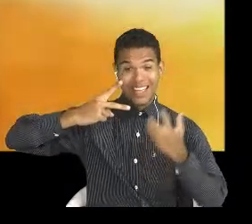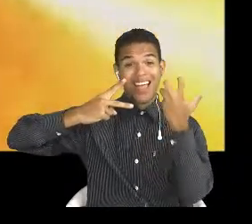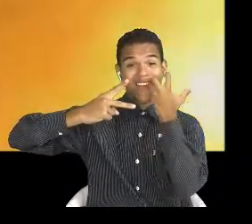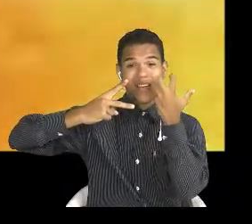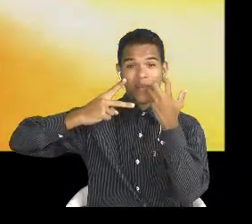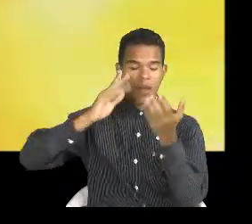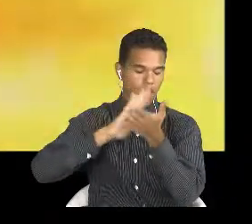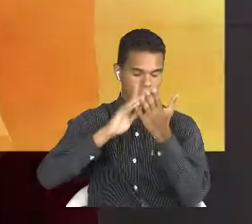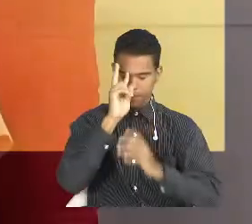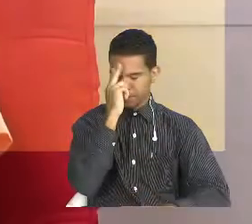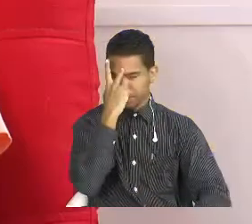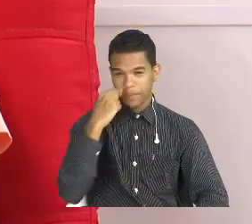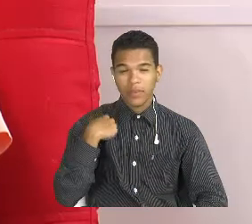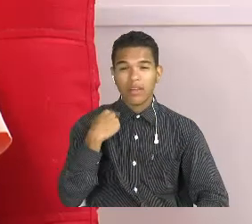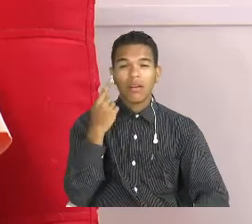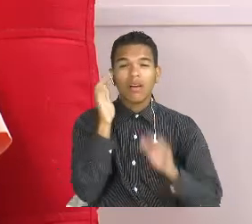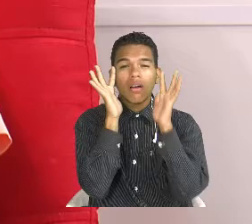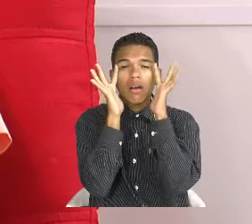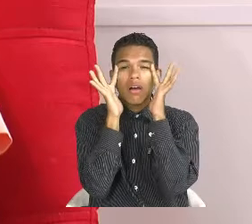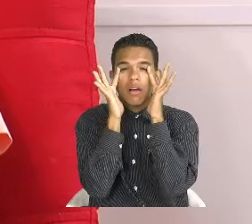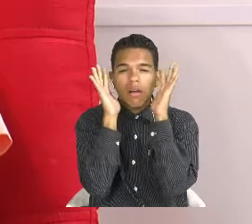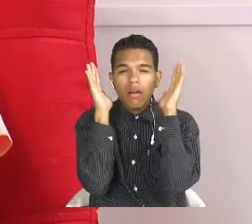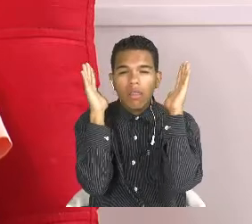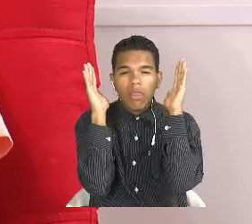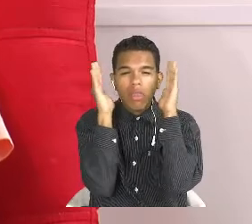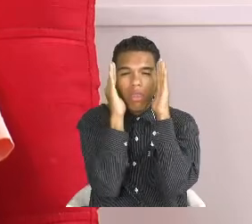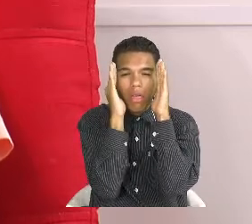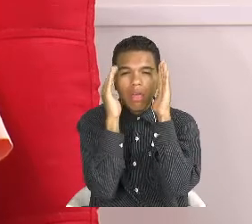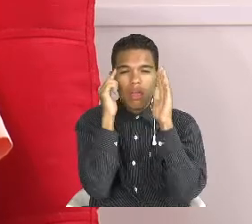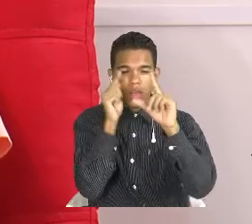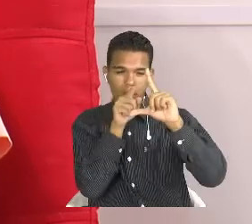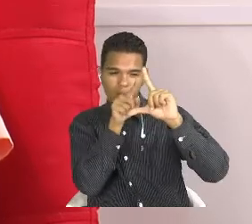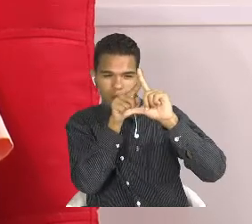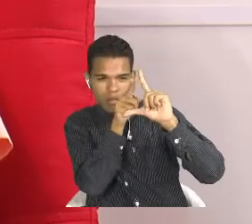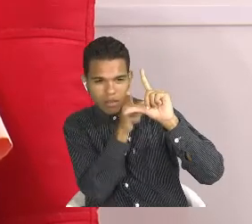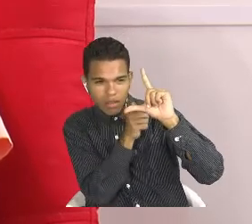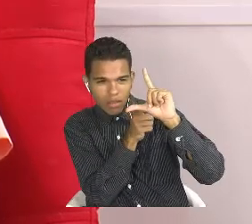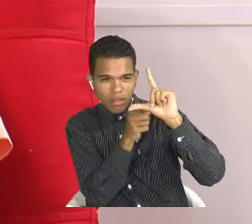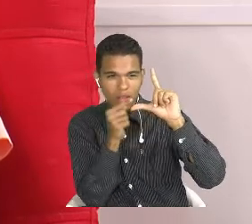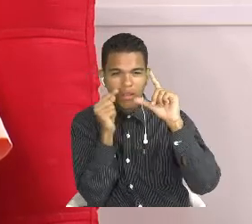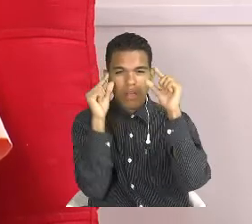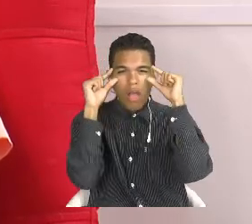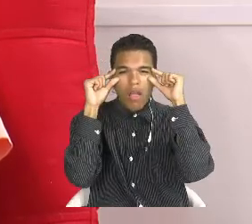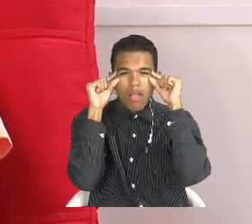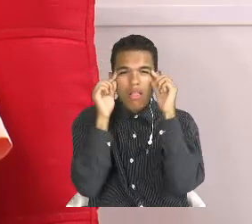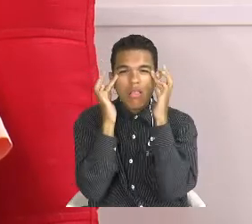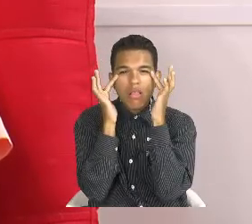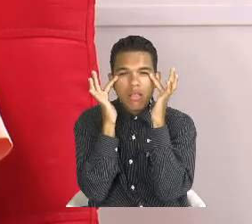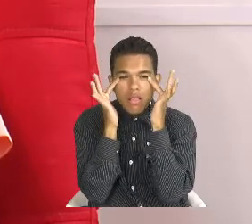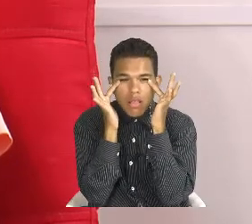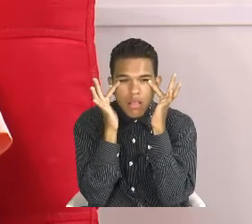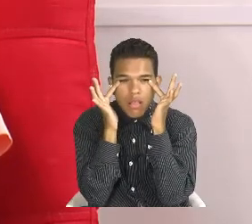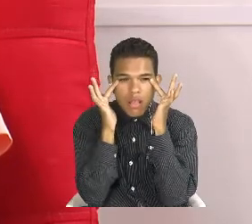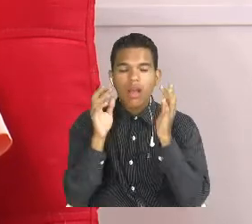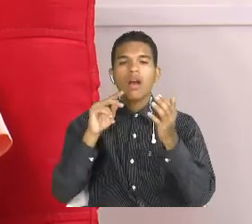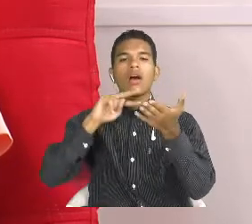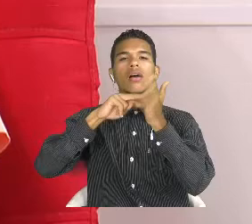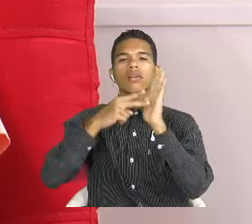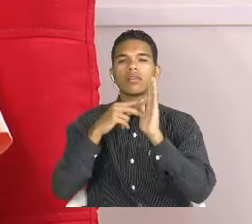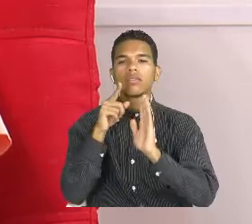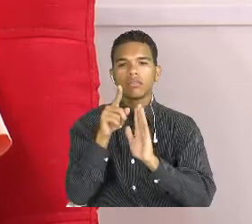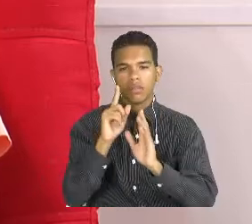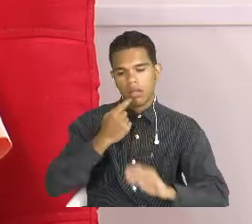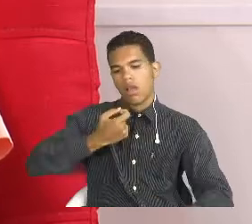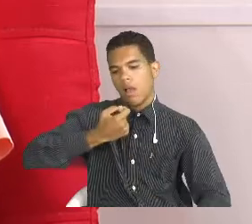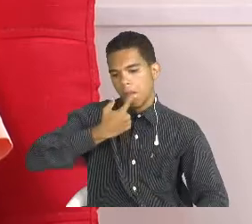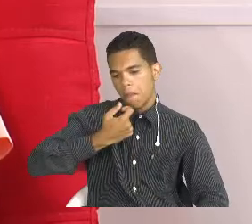para el glaucoma de ángulo estrecho, el tratamiento es más, además de bajar la presión intraocular con medicamentos, se aborda